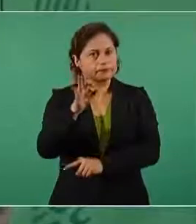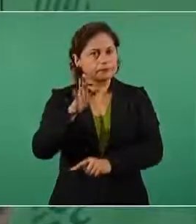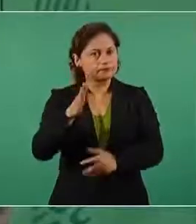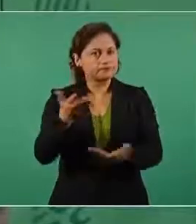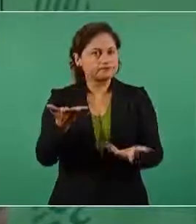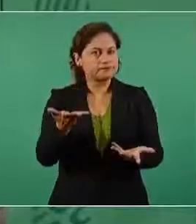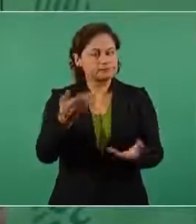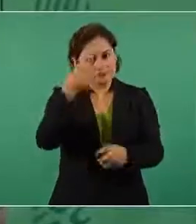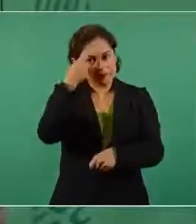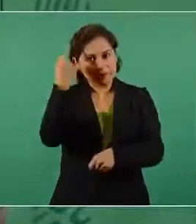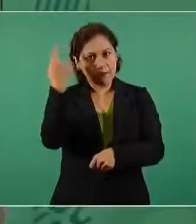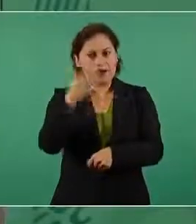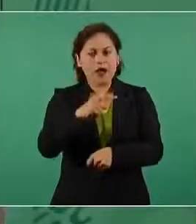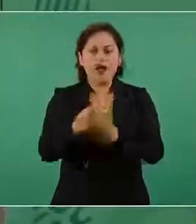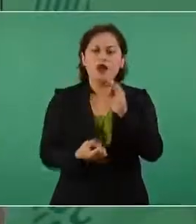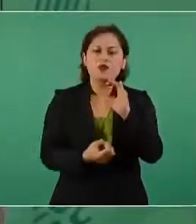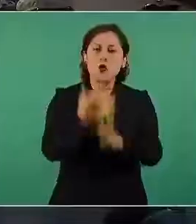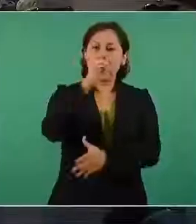iniciar una política nueva.